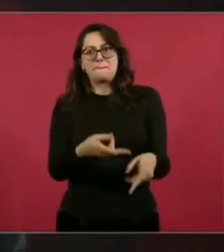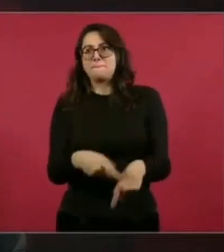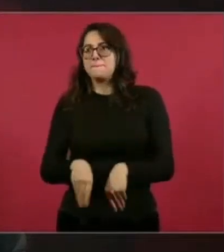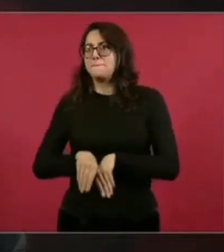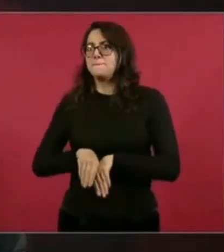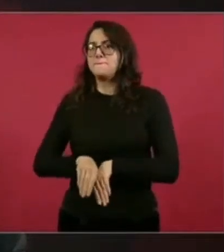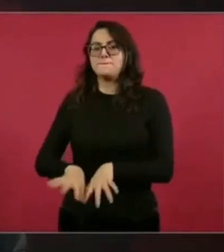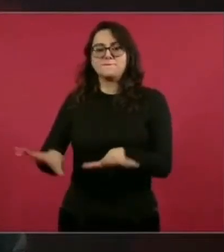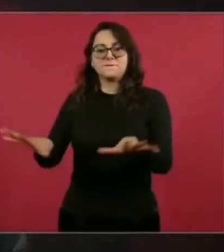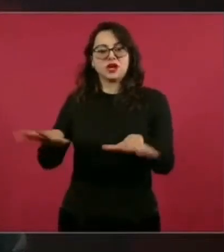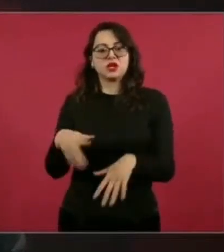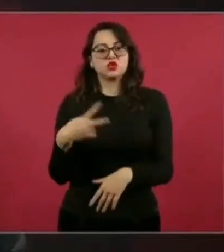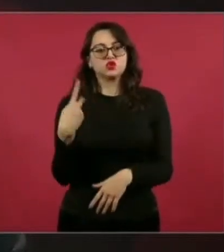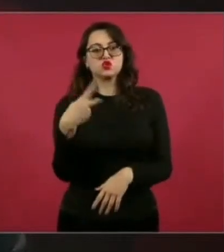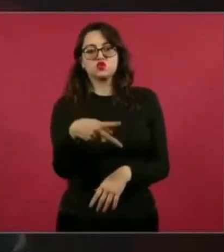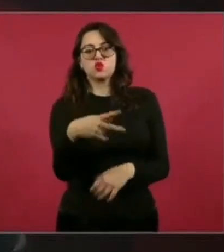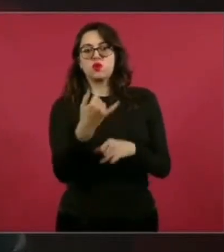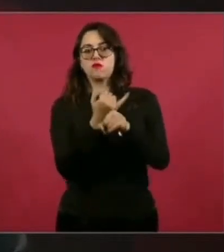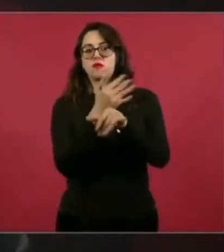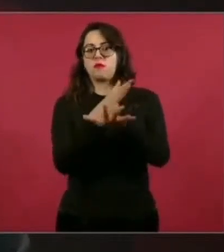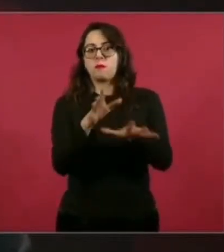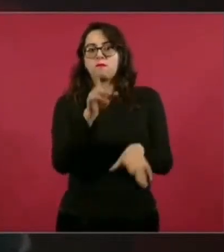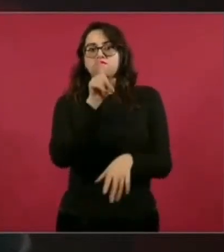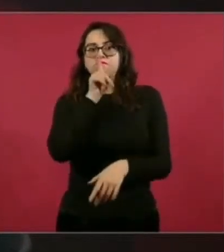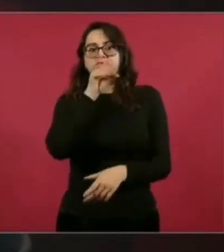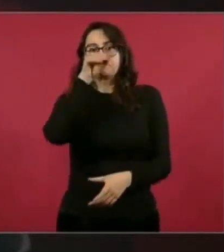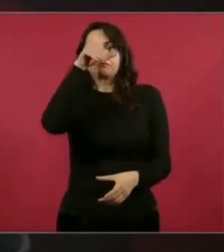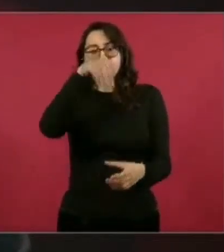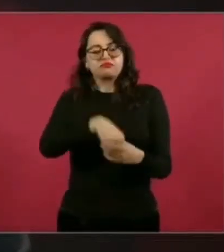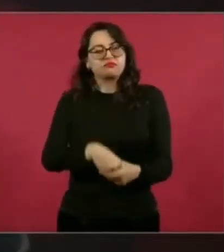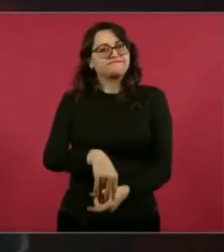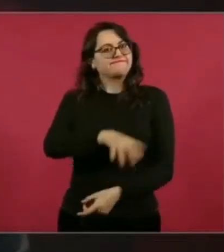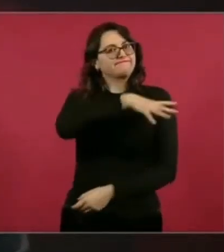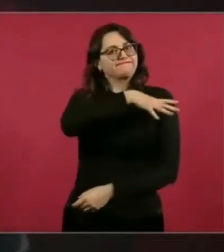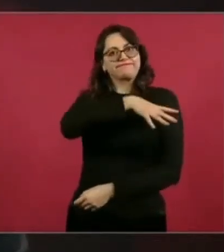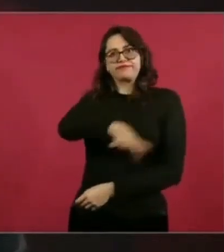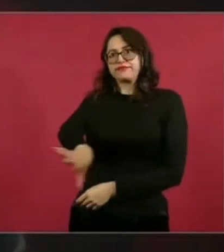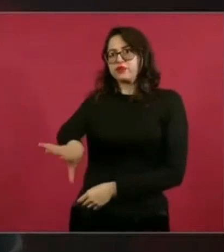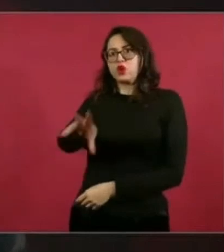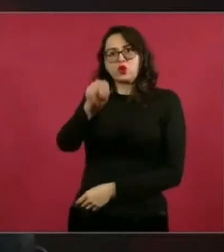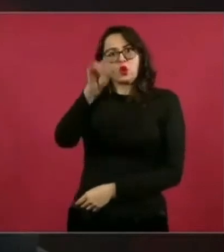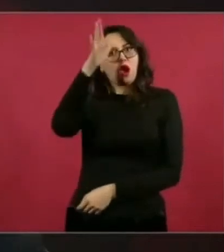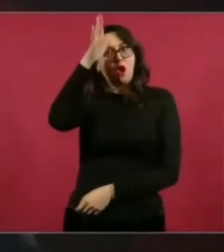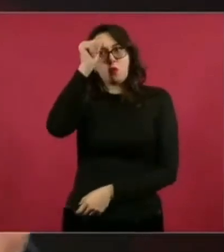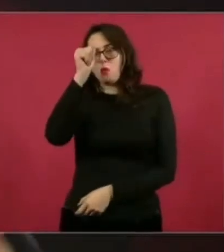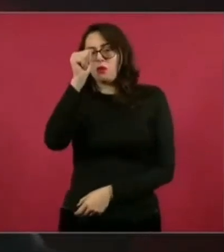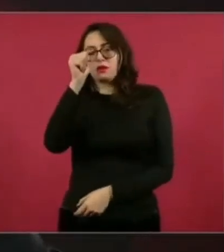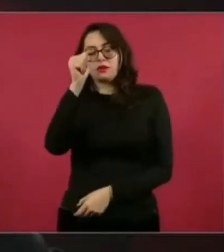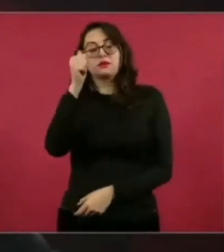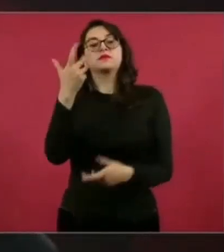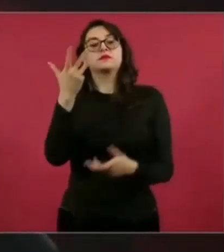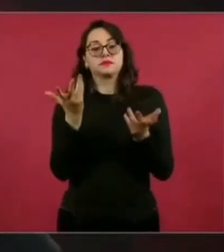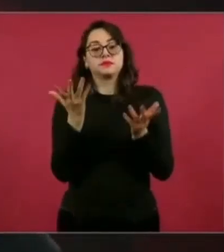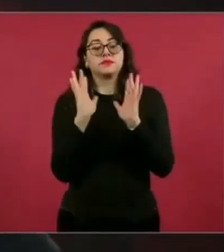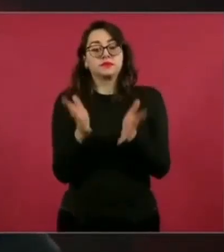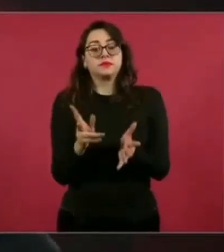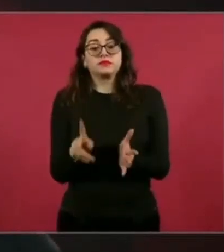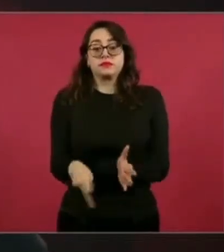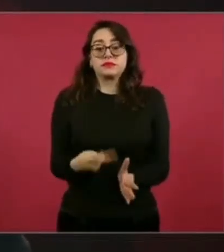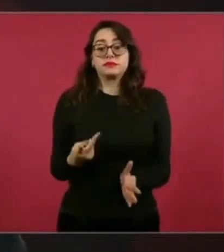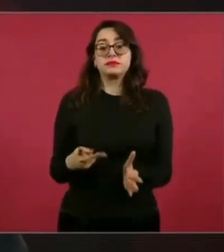vulneración que se dio a los datos de algunas personas periodistas como ya se ha referido,